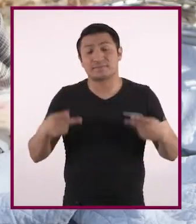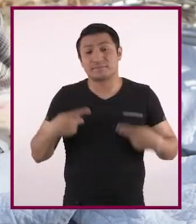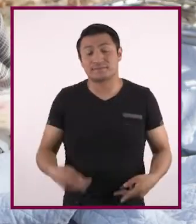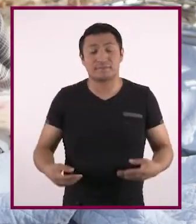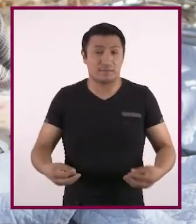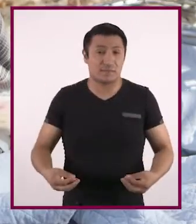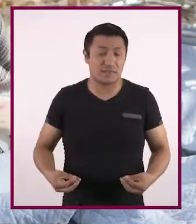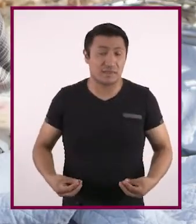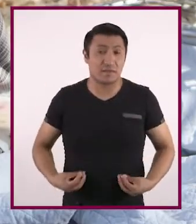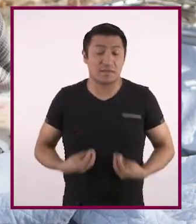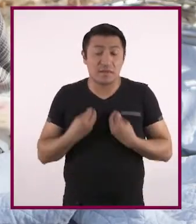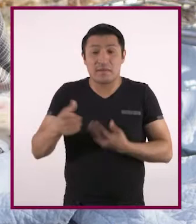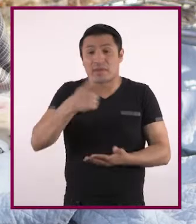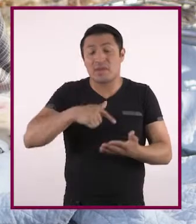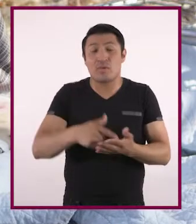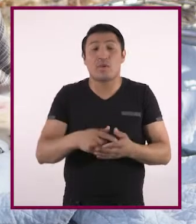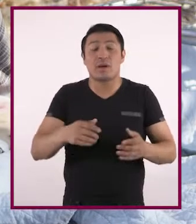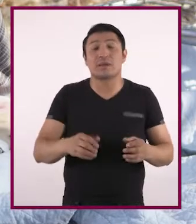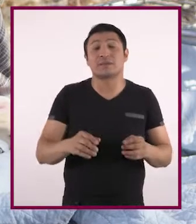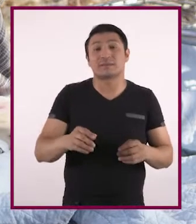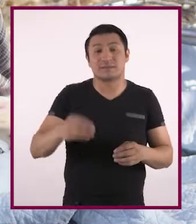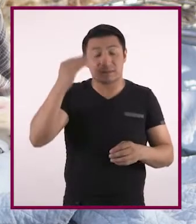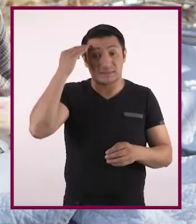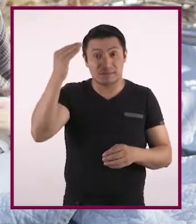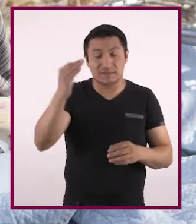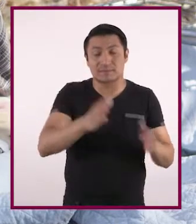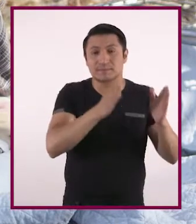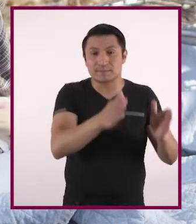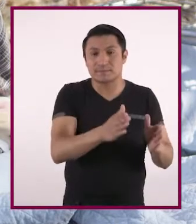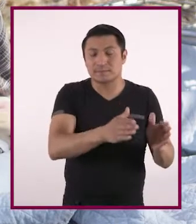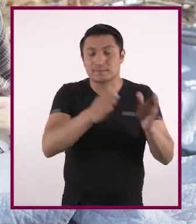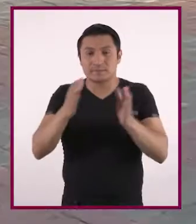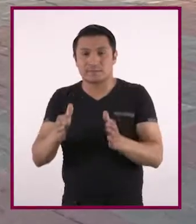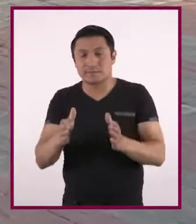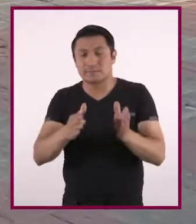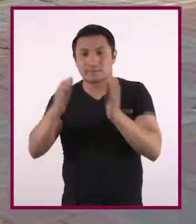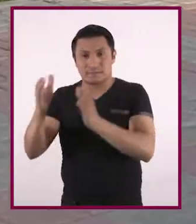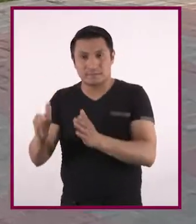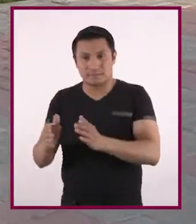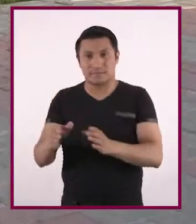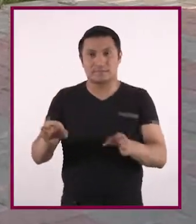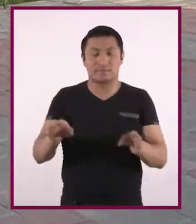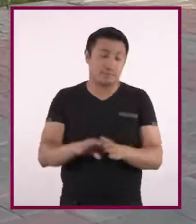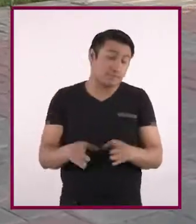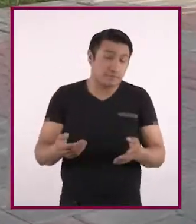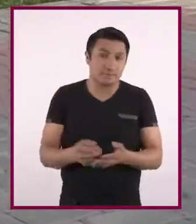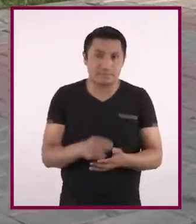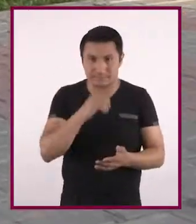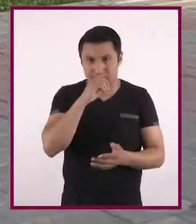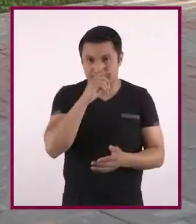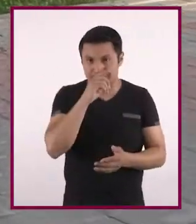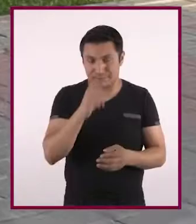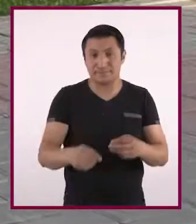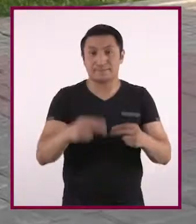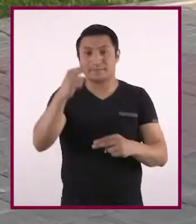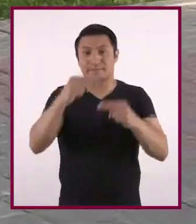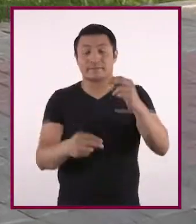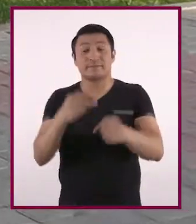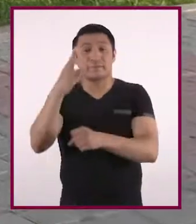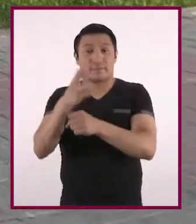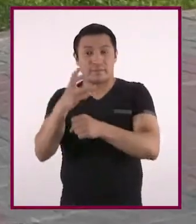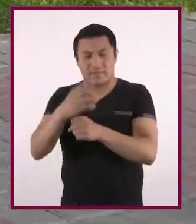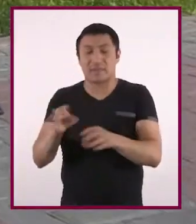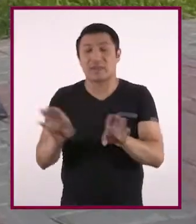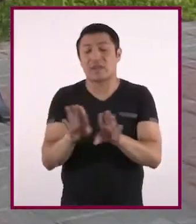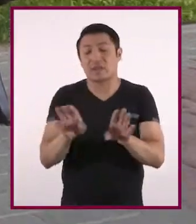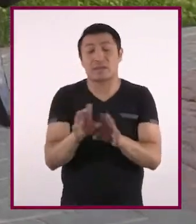de forma transitoria, no habitual, como refugios temporales o inestables. El grado terciario describe a